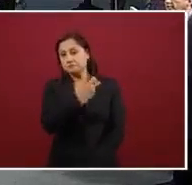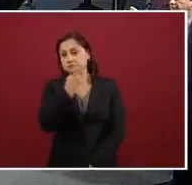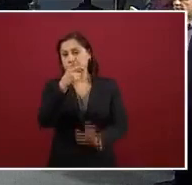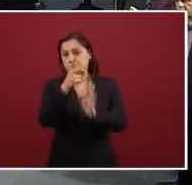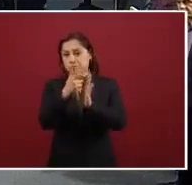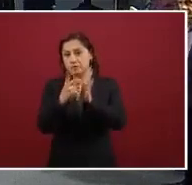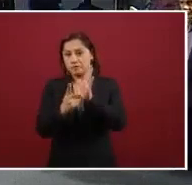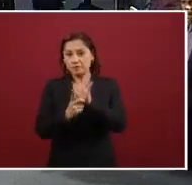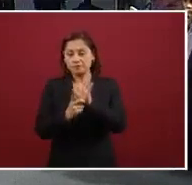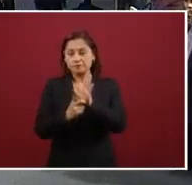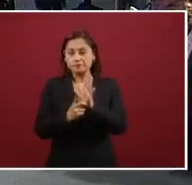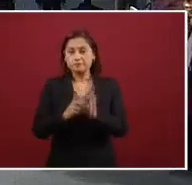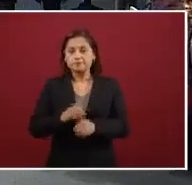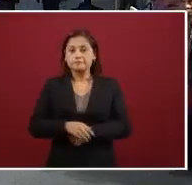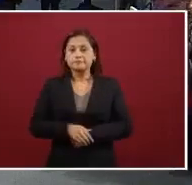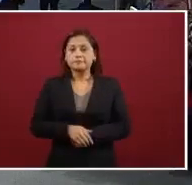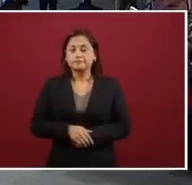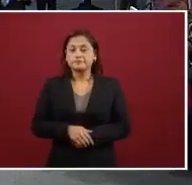ya estaba